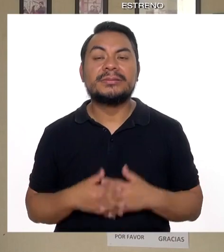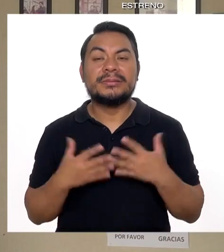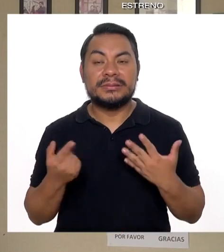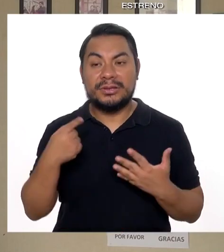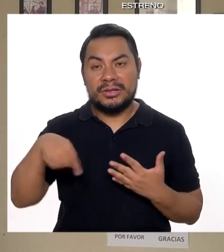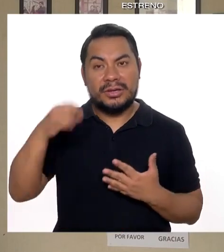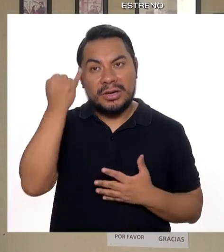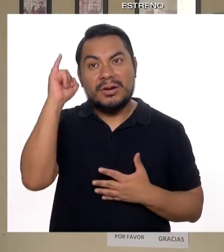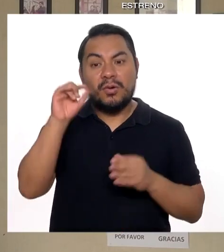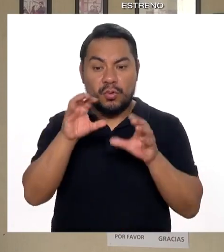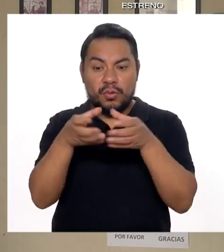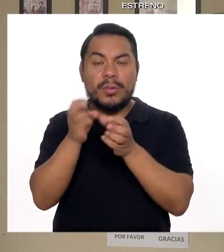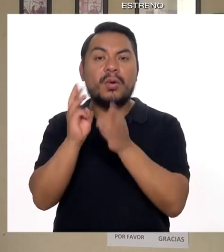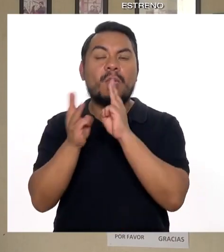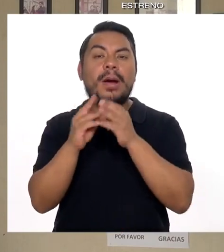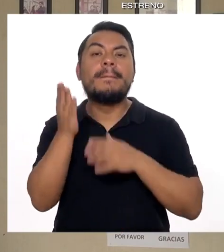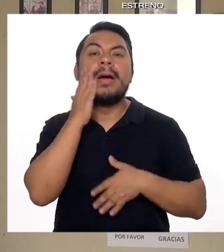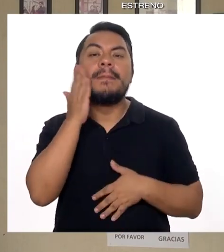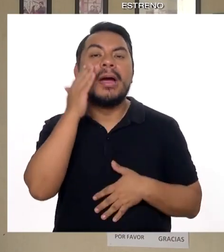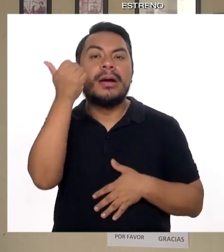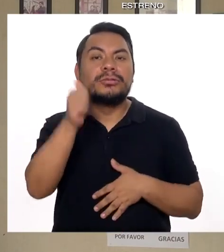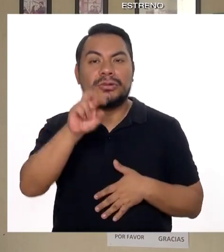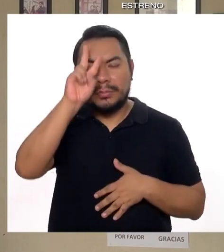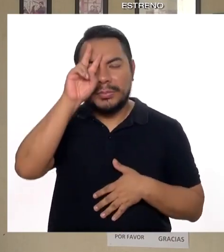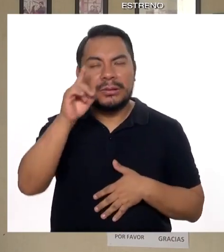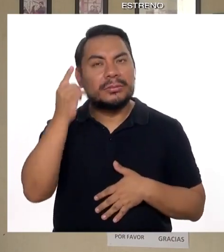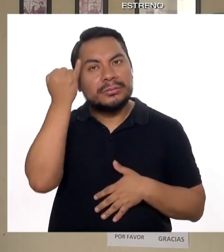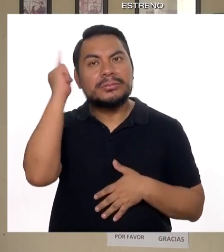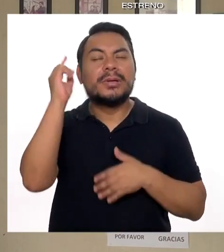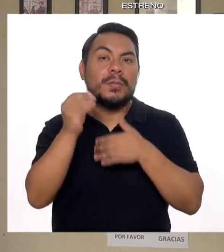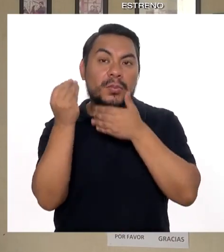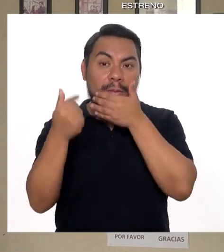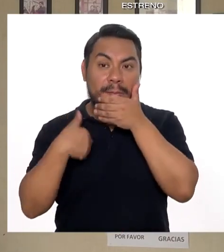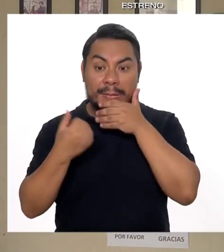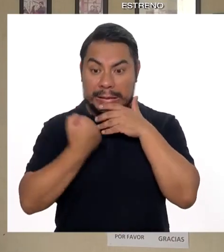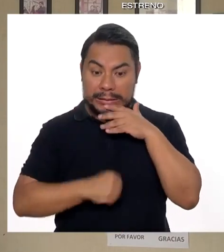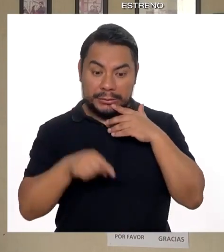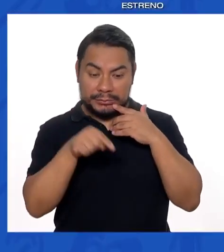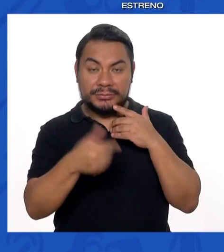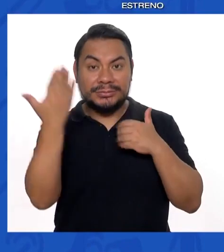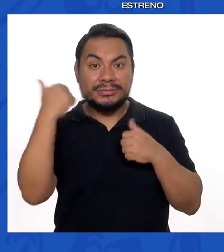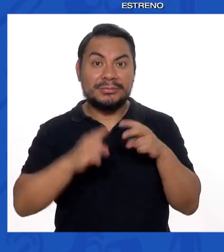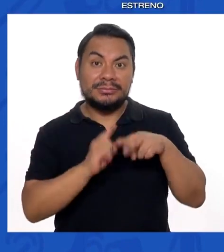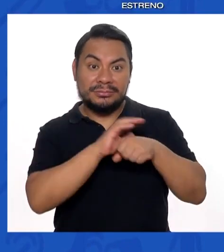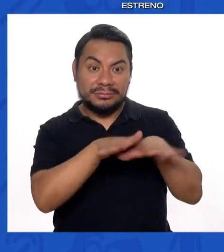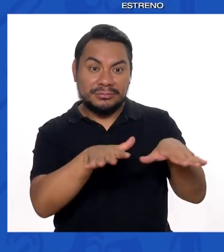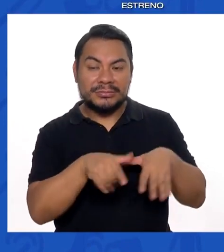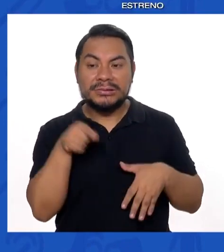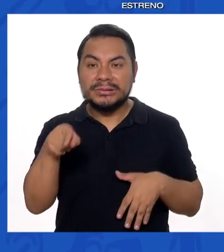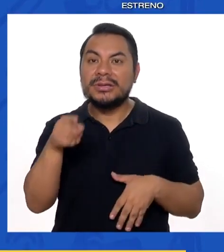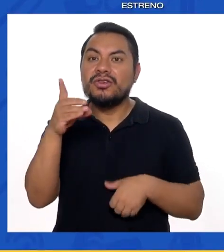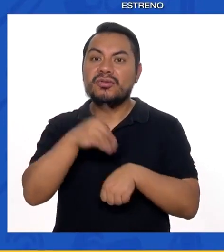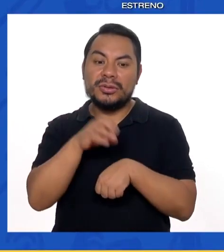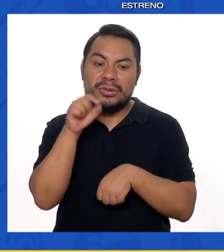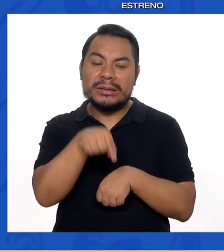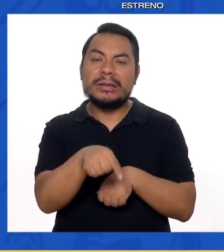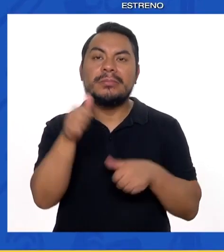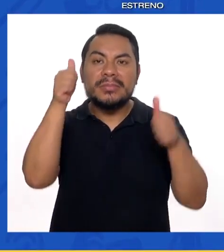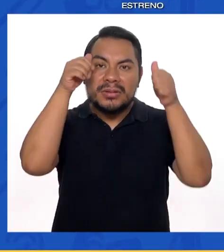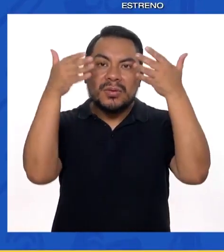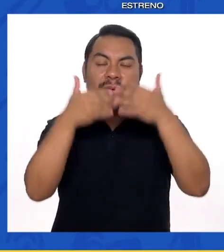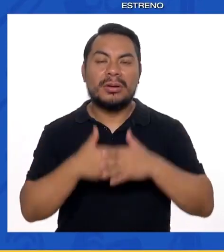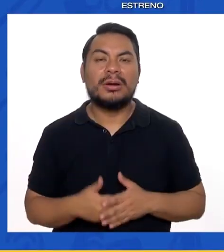La idea de crear el grupo en WhatsApp Mamás Azules del Perú surgió porque a mi hijo durante la pandemia recibió el diagnóstico de